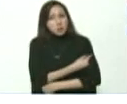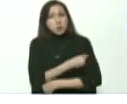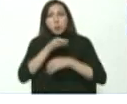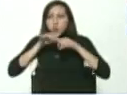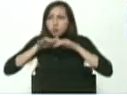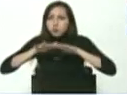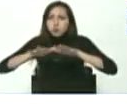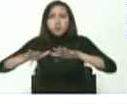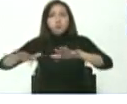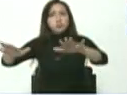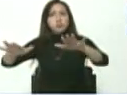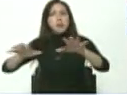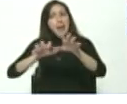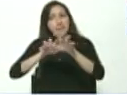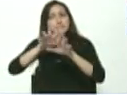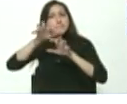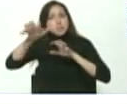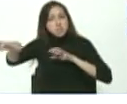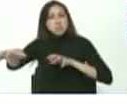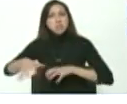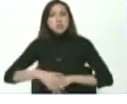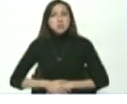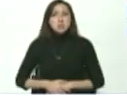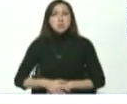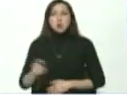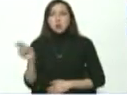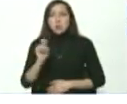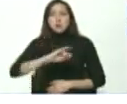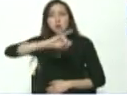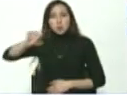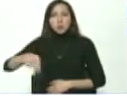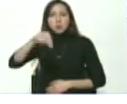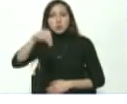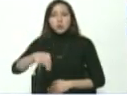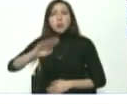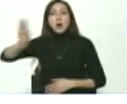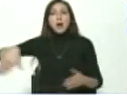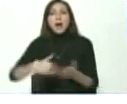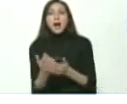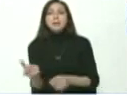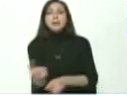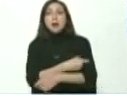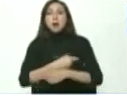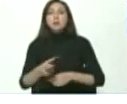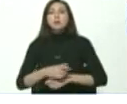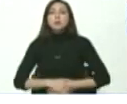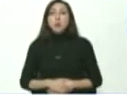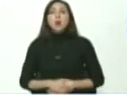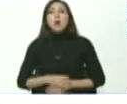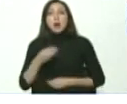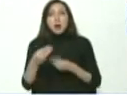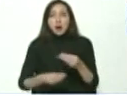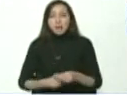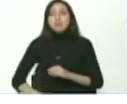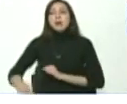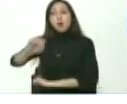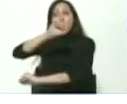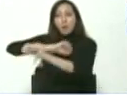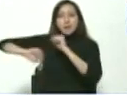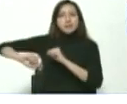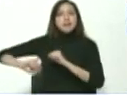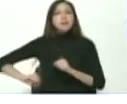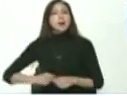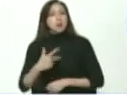su masificación, y los meses de junio, julio y agosto sean los meses de la ofensiva para